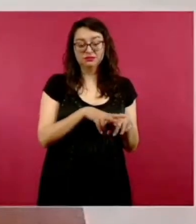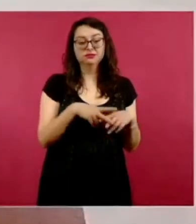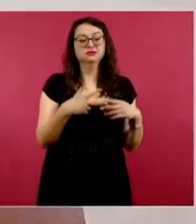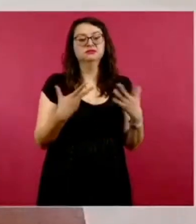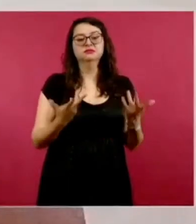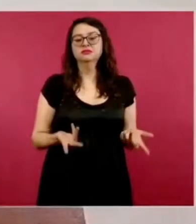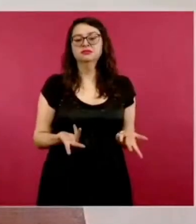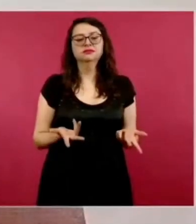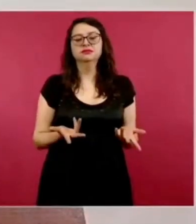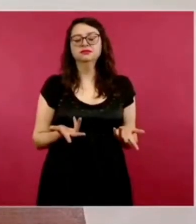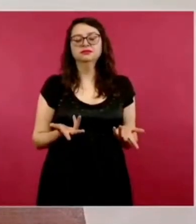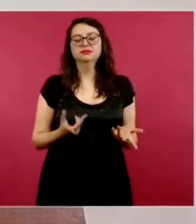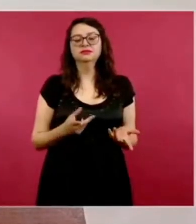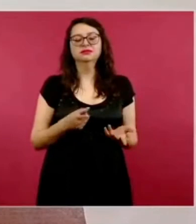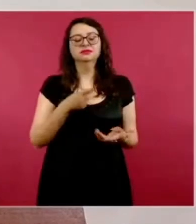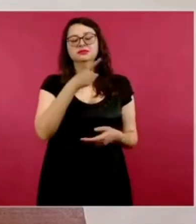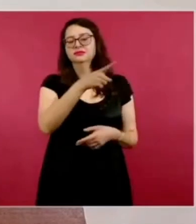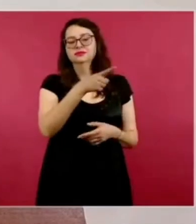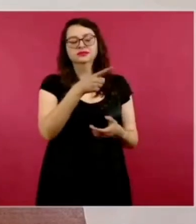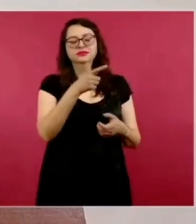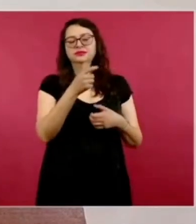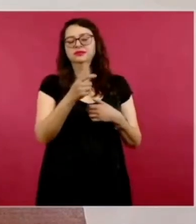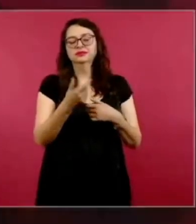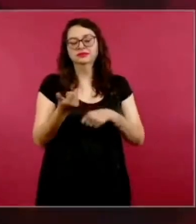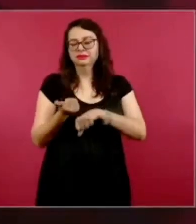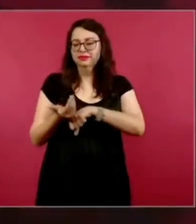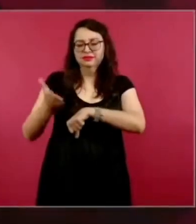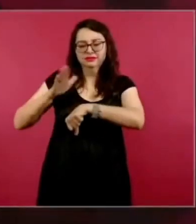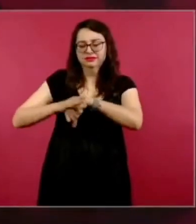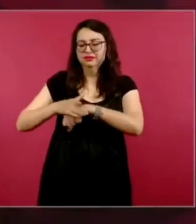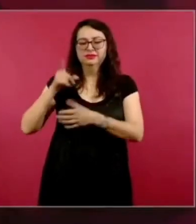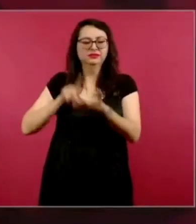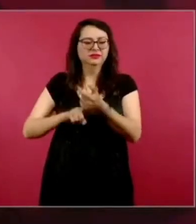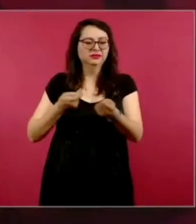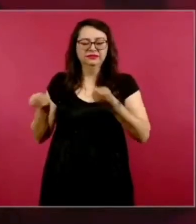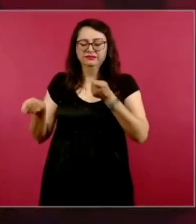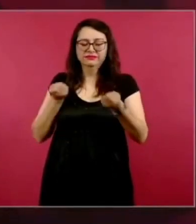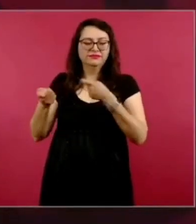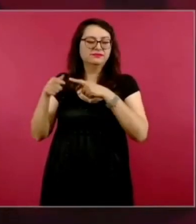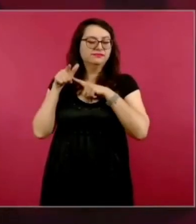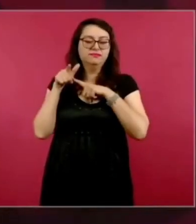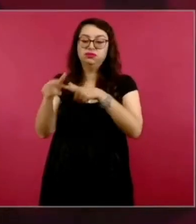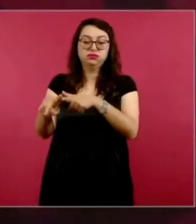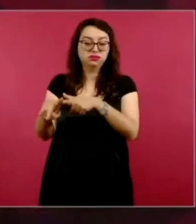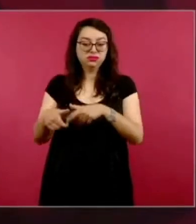siguieron los extranjeros administrando los ferrocarriles,